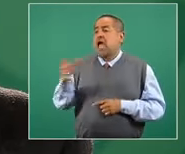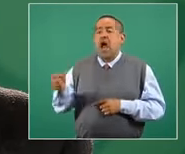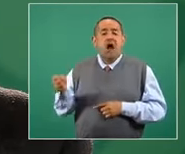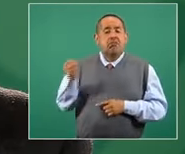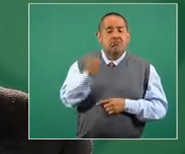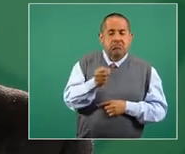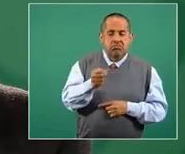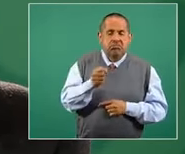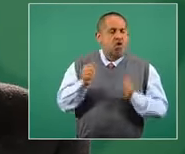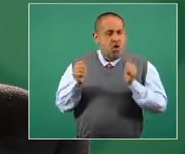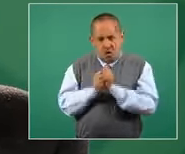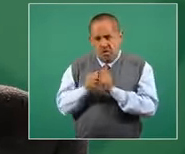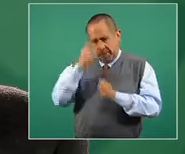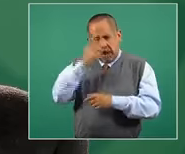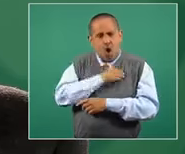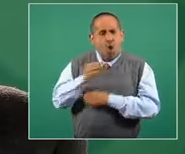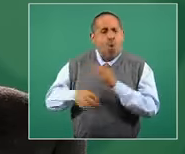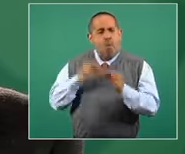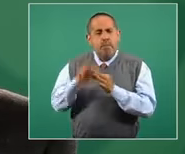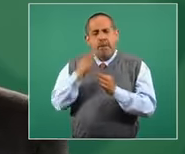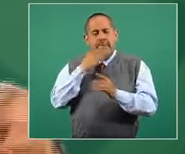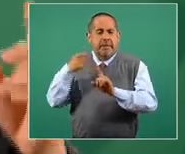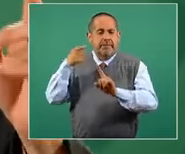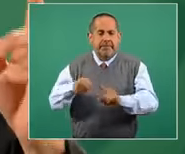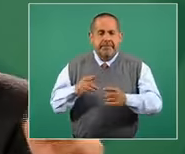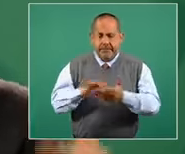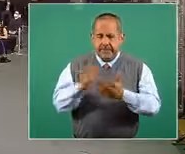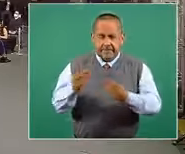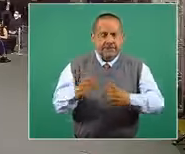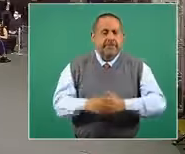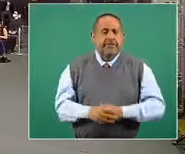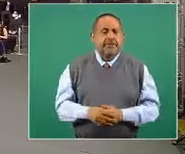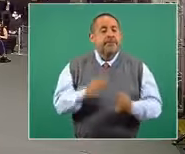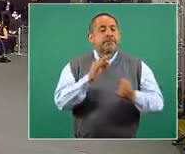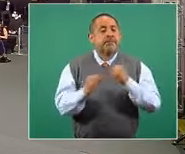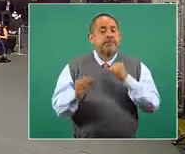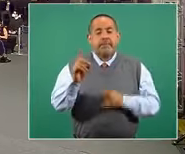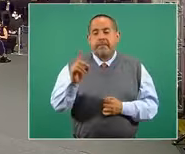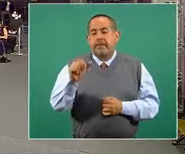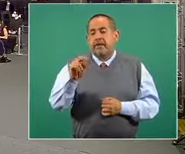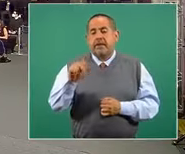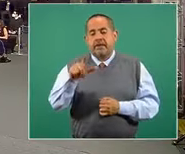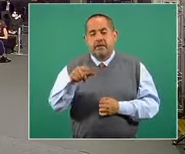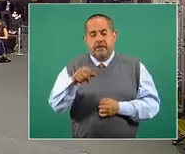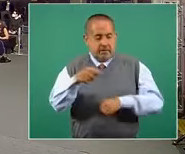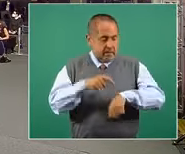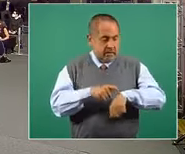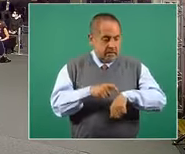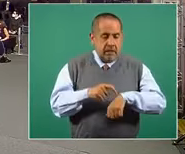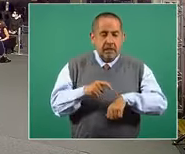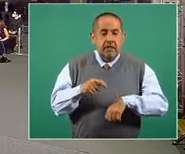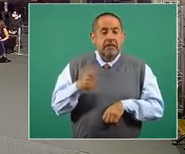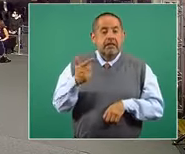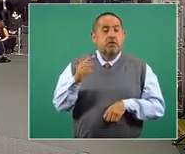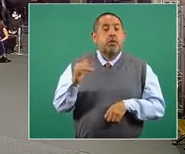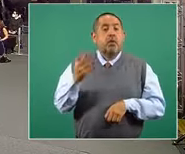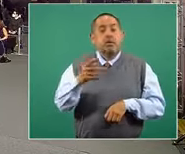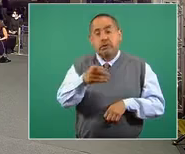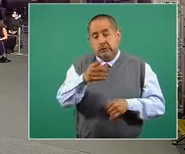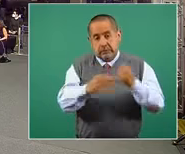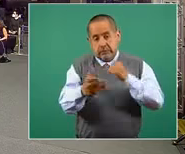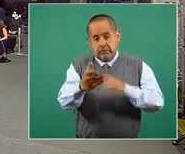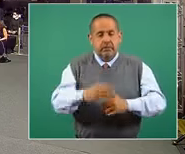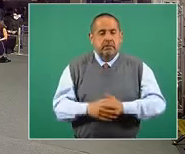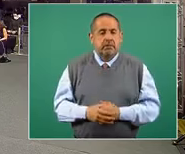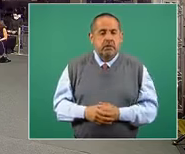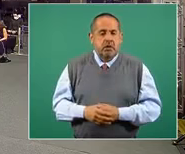habrá sido seleccionada para cumplir este encomienda. Muchas gracias. Finalmente, Daniel Blancas, son las 19:54.